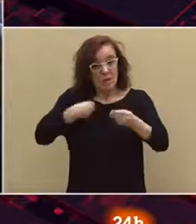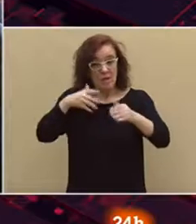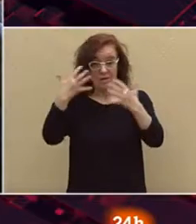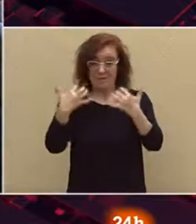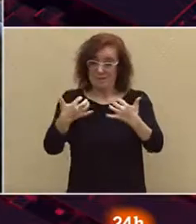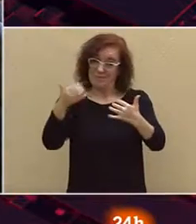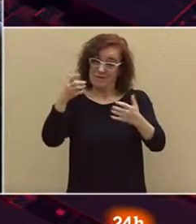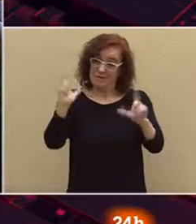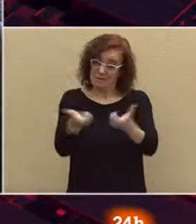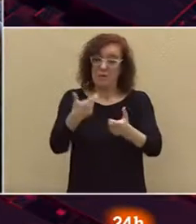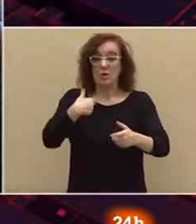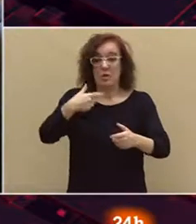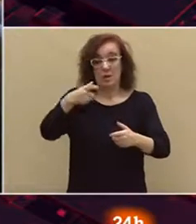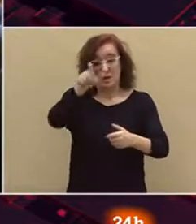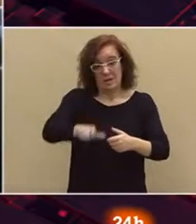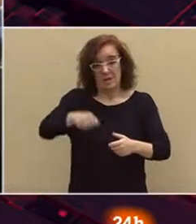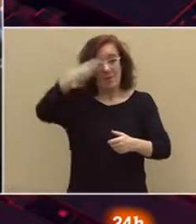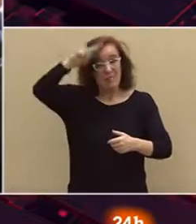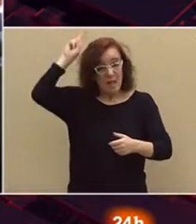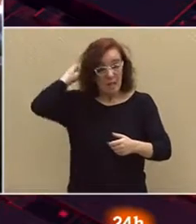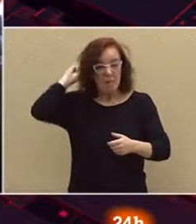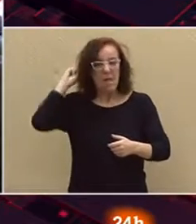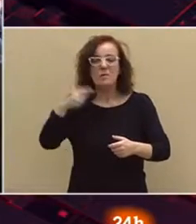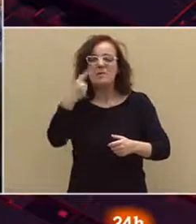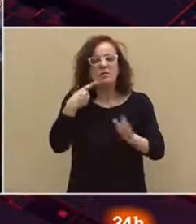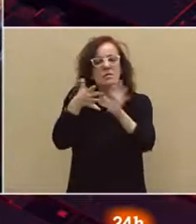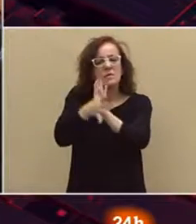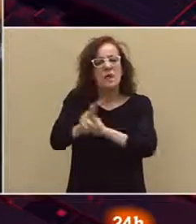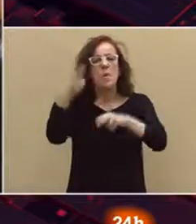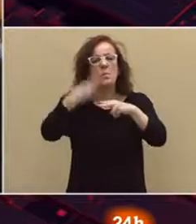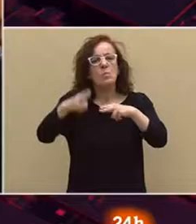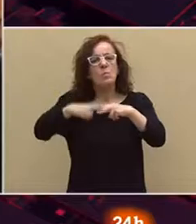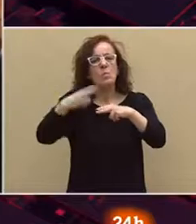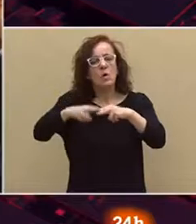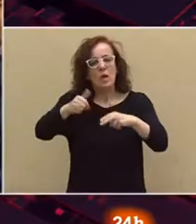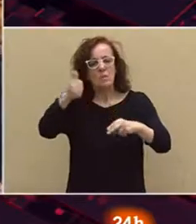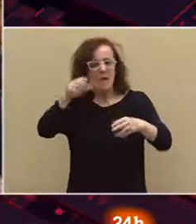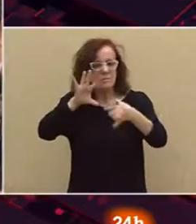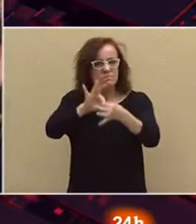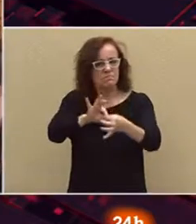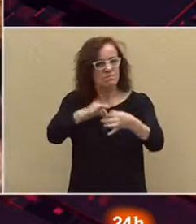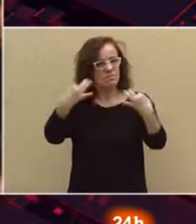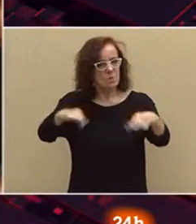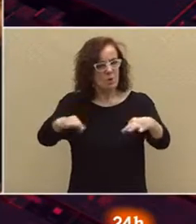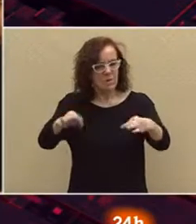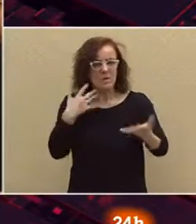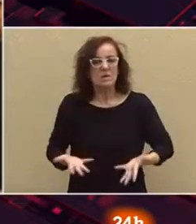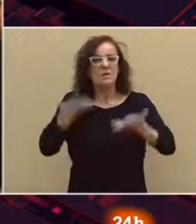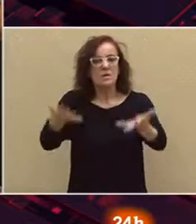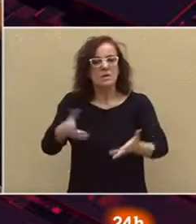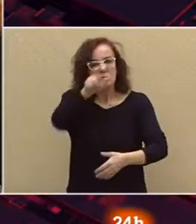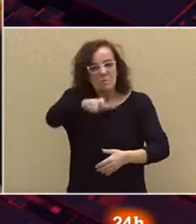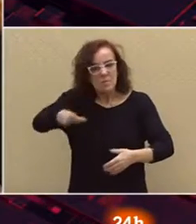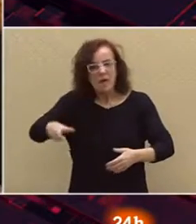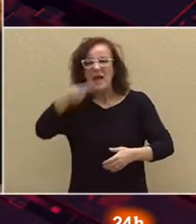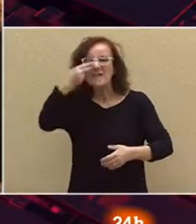Majestad el Rey Felipe VI, definen la política en su sentido más noble, al servicio del bien común, del interés